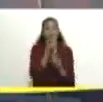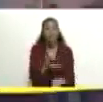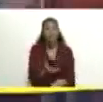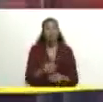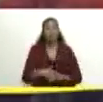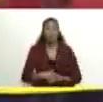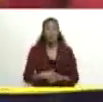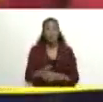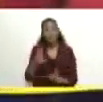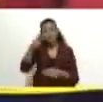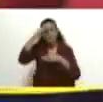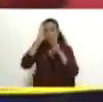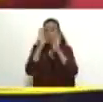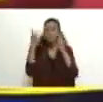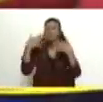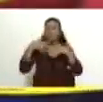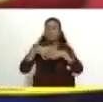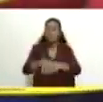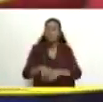hemos hecho un abordaje integral.